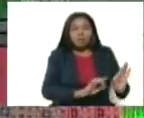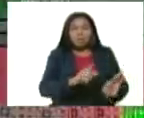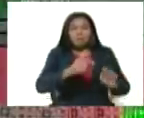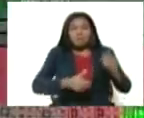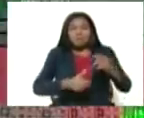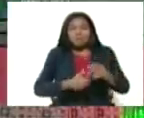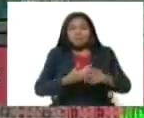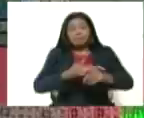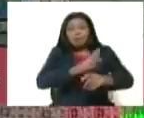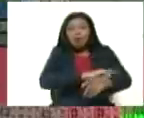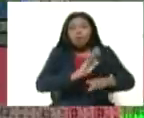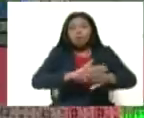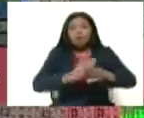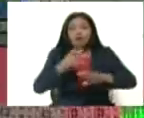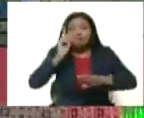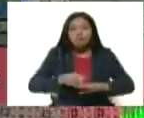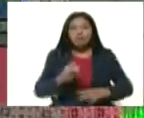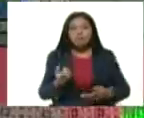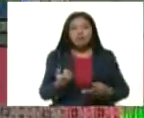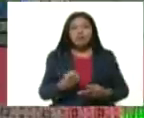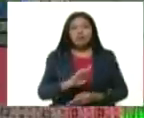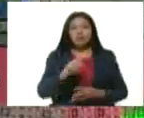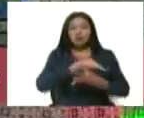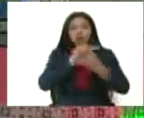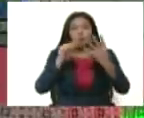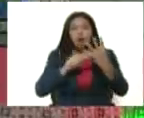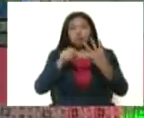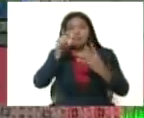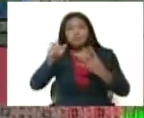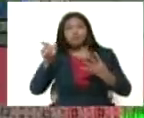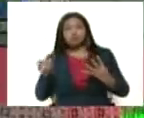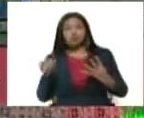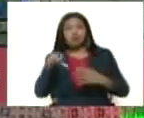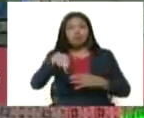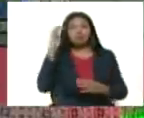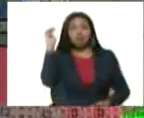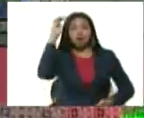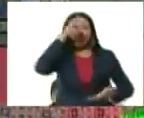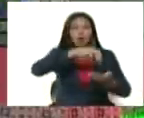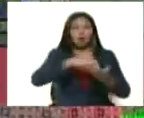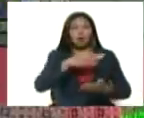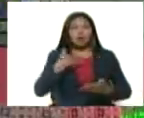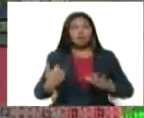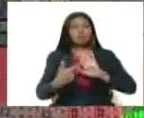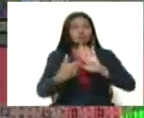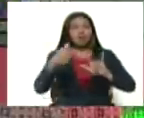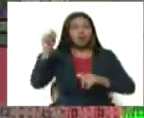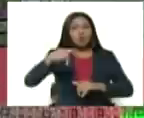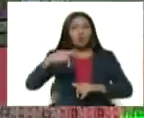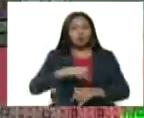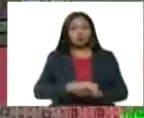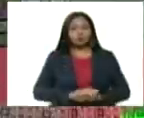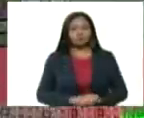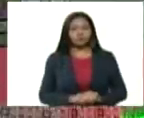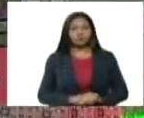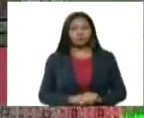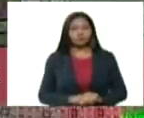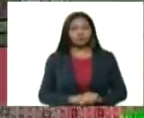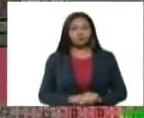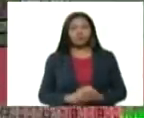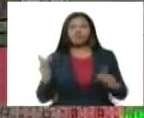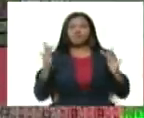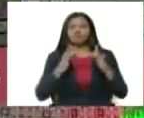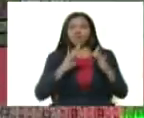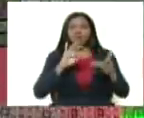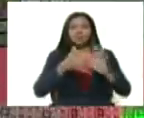qué? Porque los 4 casos del estado de Aragua que queremos referirles a ustedes están